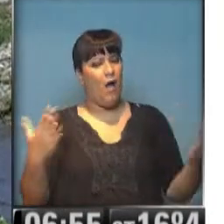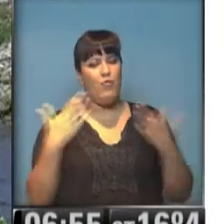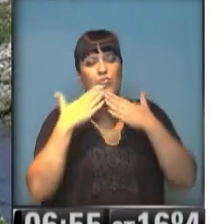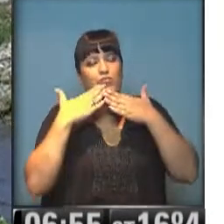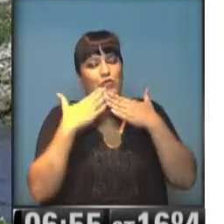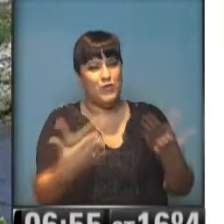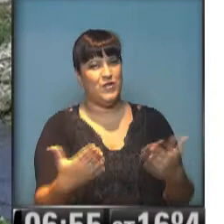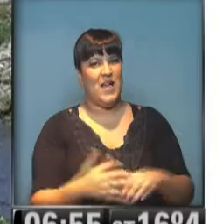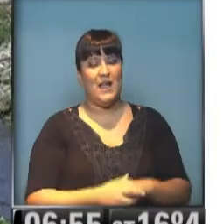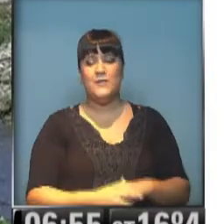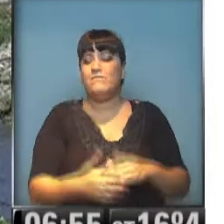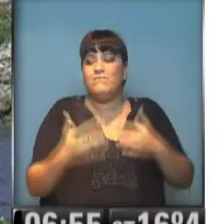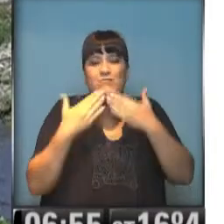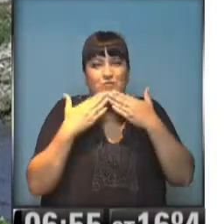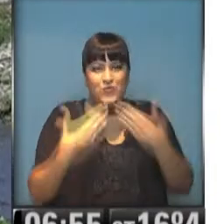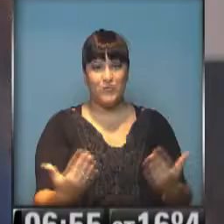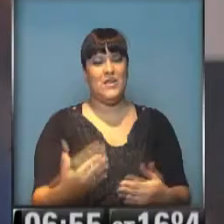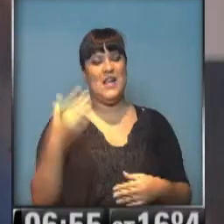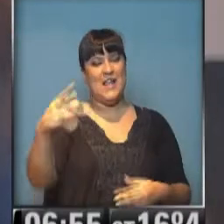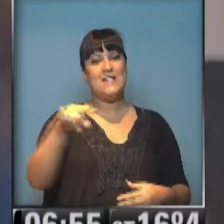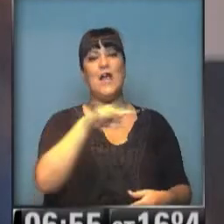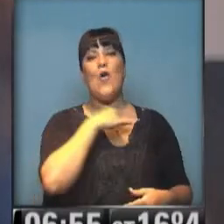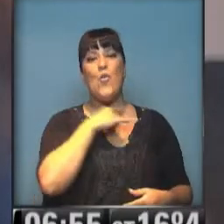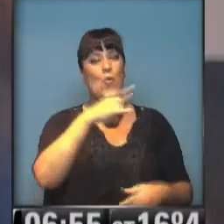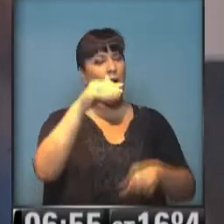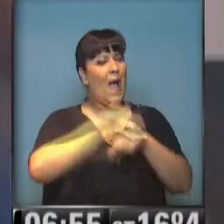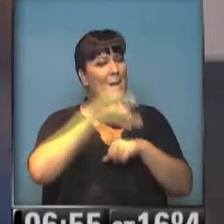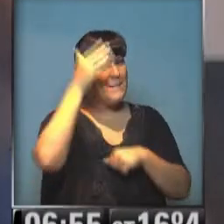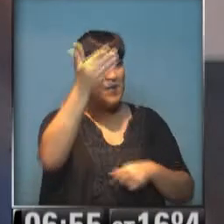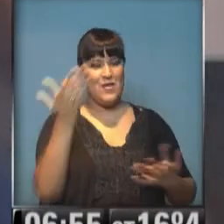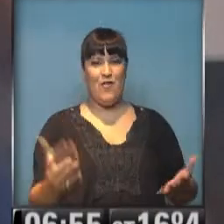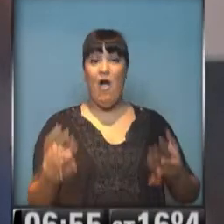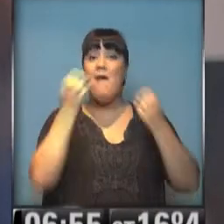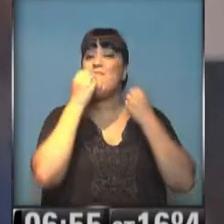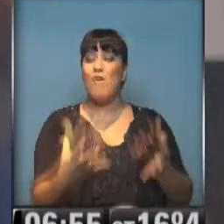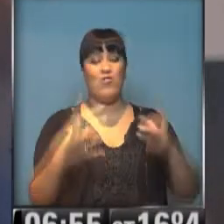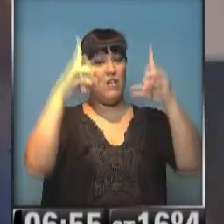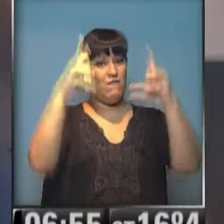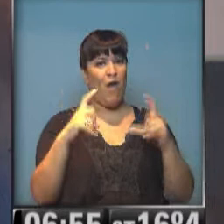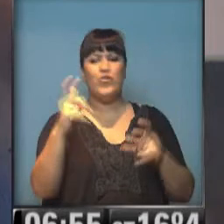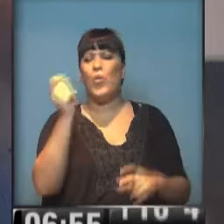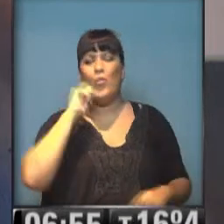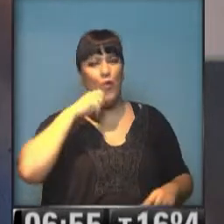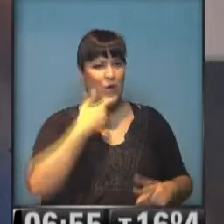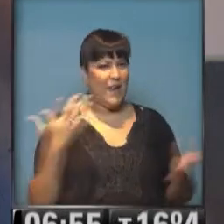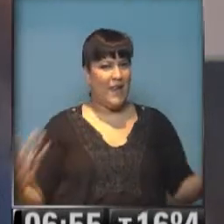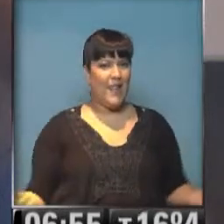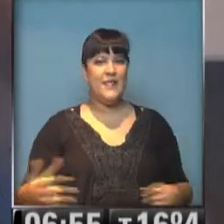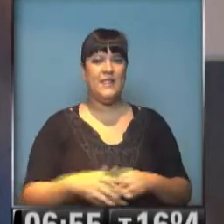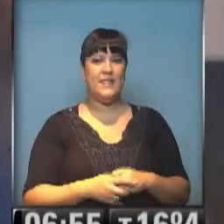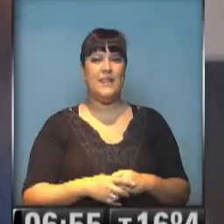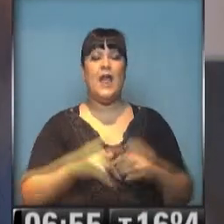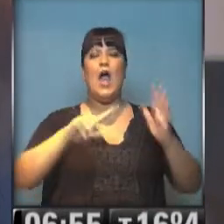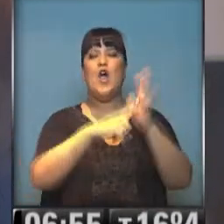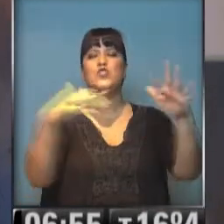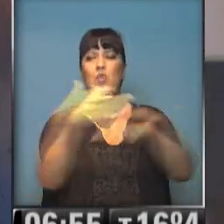¿eh? Muchísimas gracias, Jujeño amigo. Hermosa la foto, lindísima. Demuestra la ciudad,